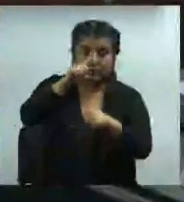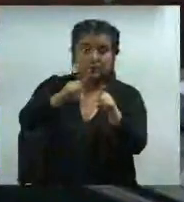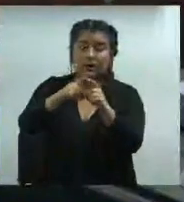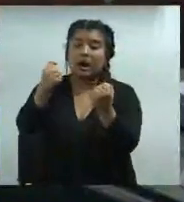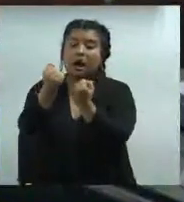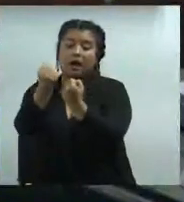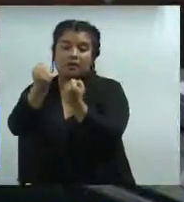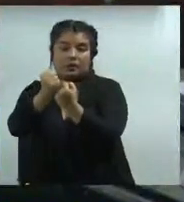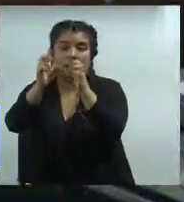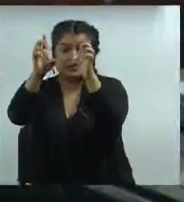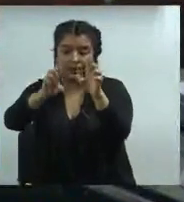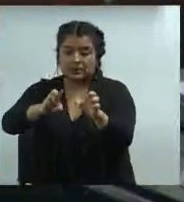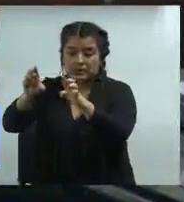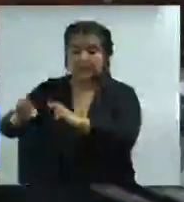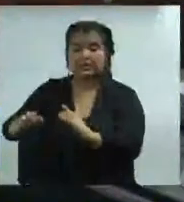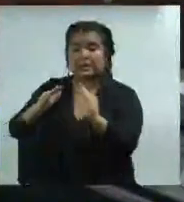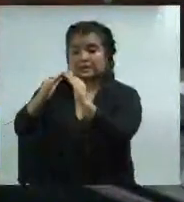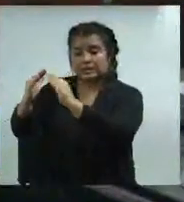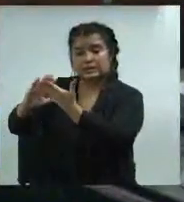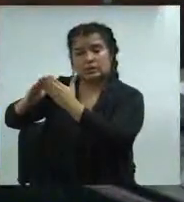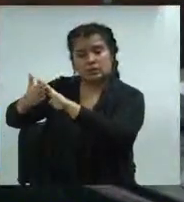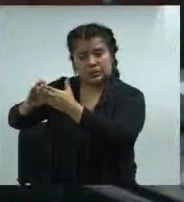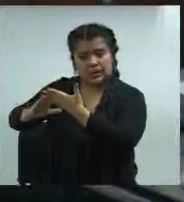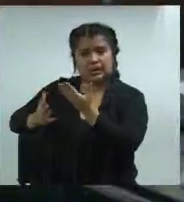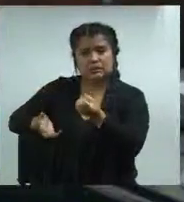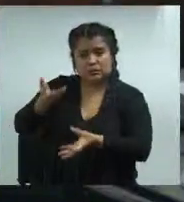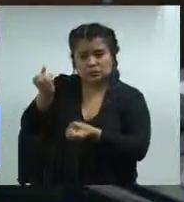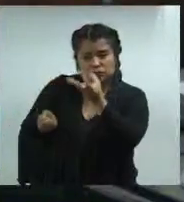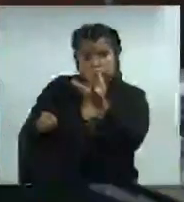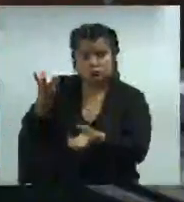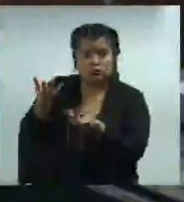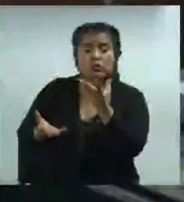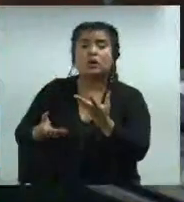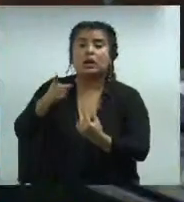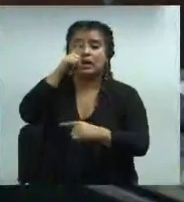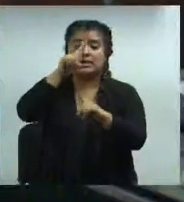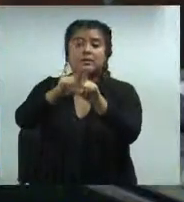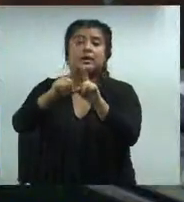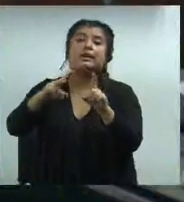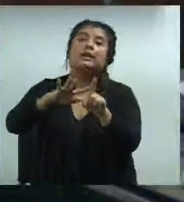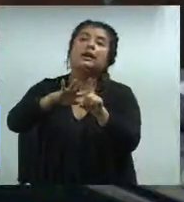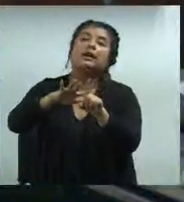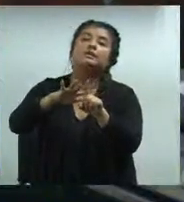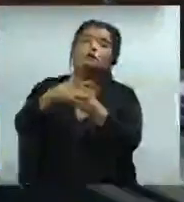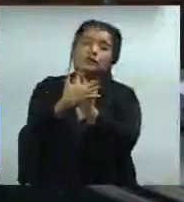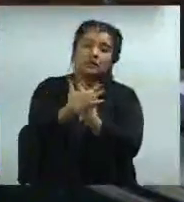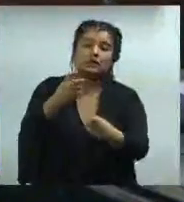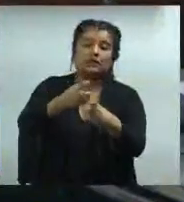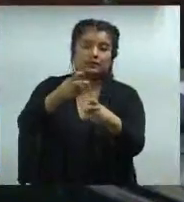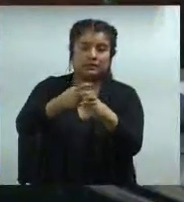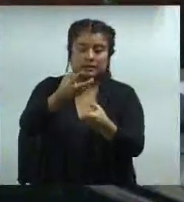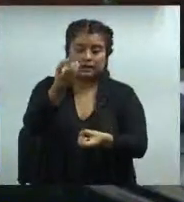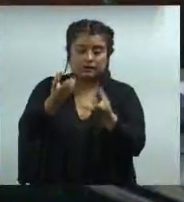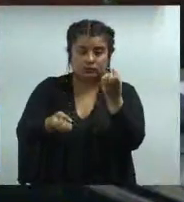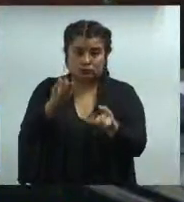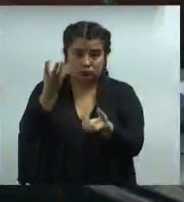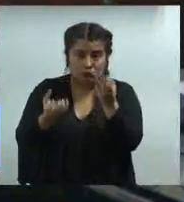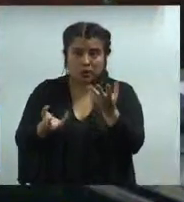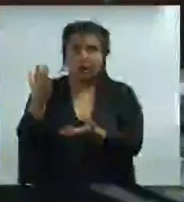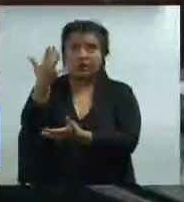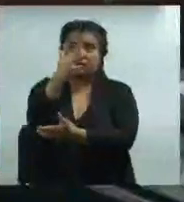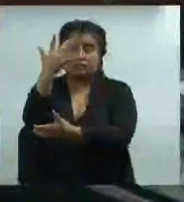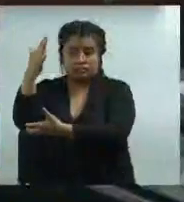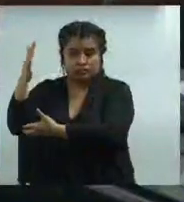afectadas por los incendios. La crisis medioambiental que estamos viviendo exige una respuesta urgente y